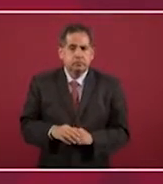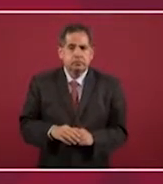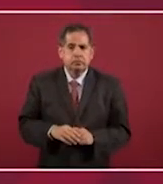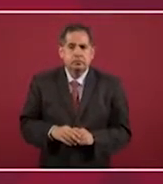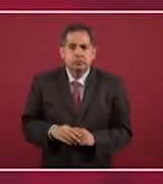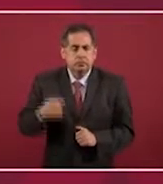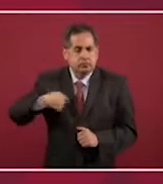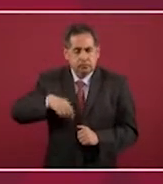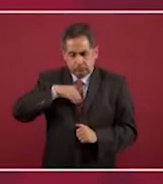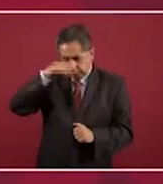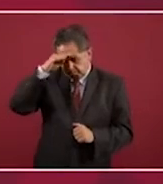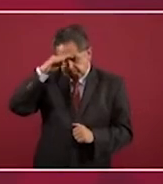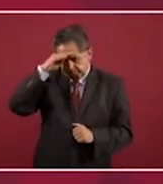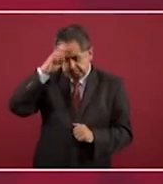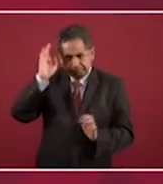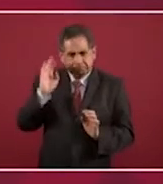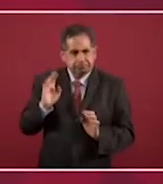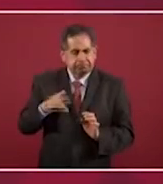pensamos va a ser